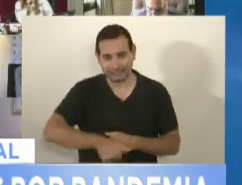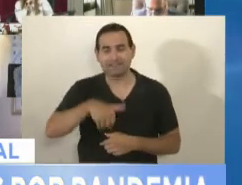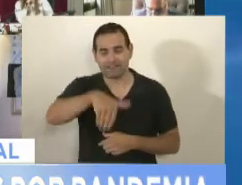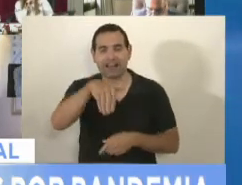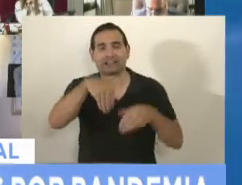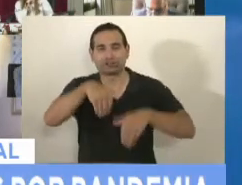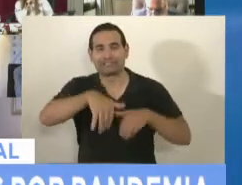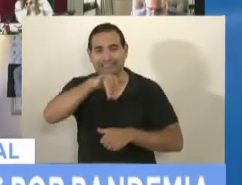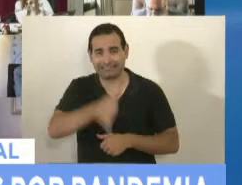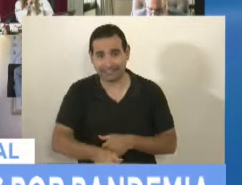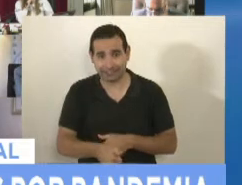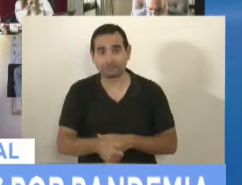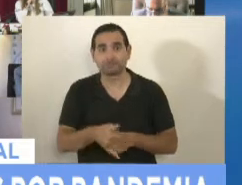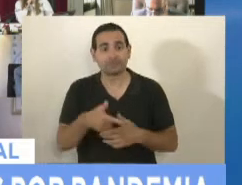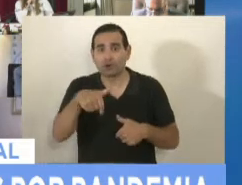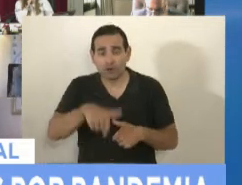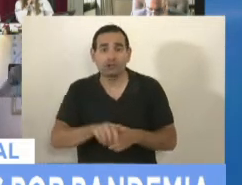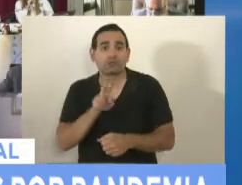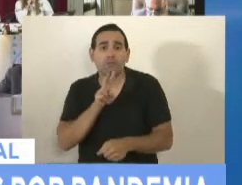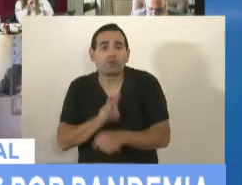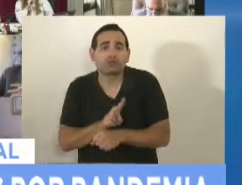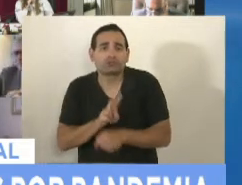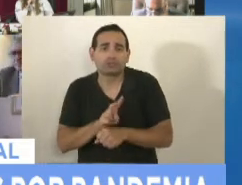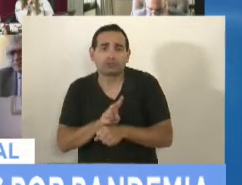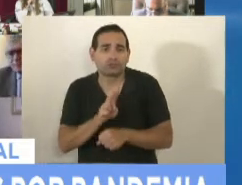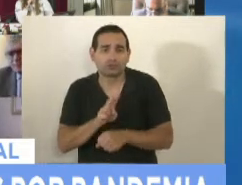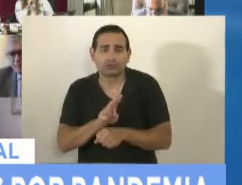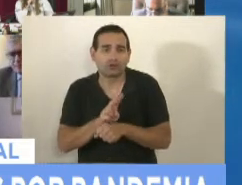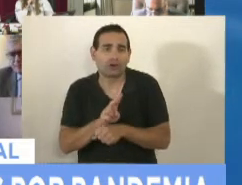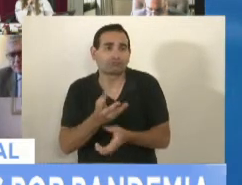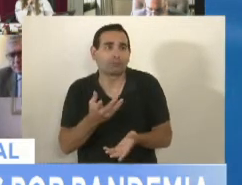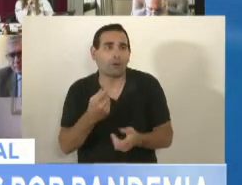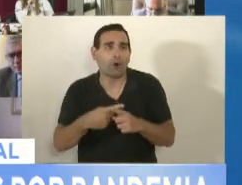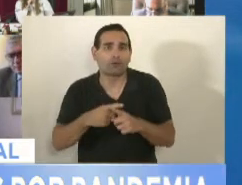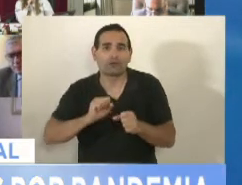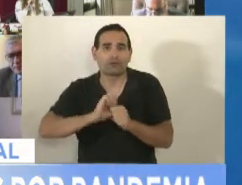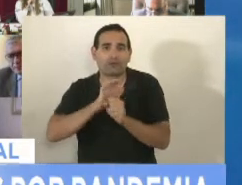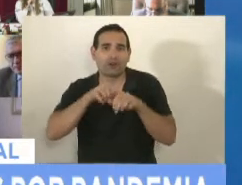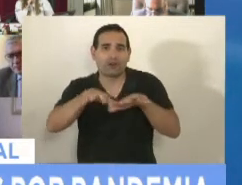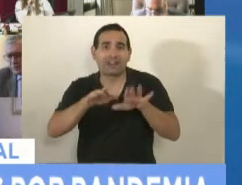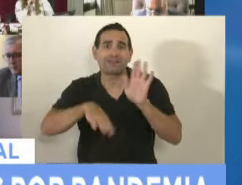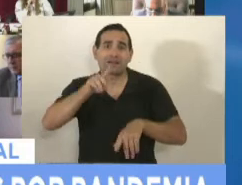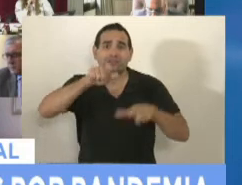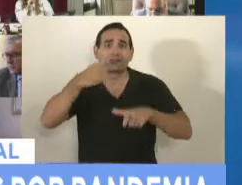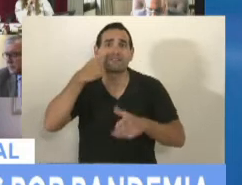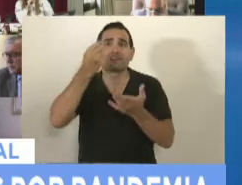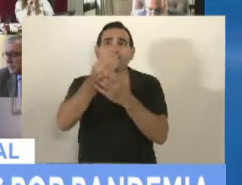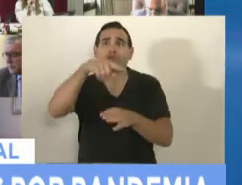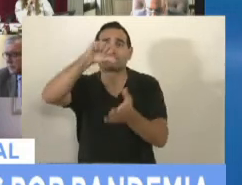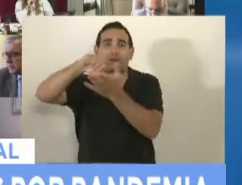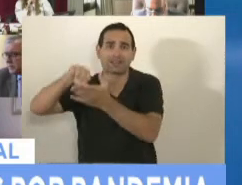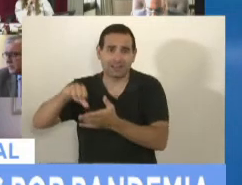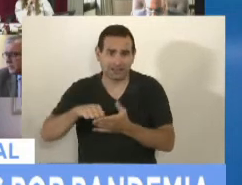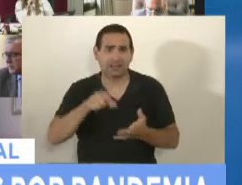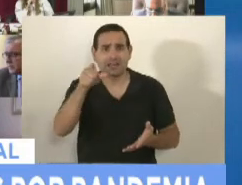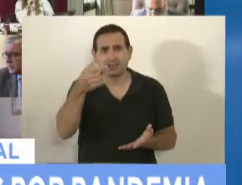elecciones, con lo cual estamos protegiendo también del COVID más a los que viven en el extranjero, que tienen un mejor sistema de salud, que